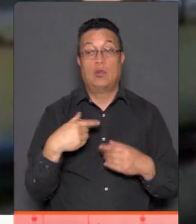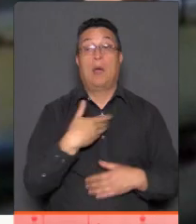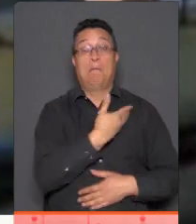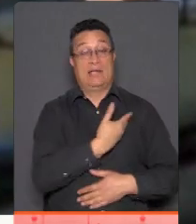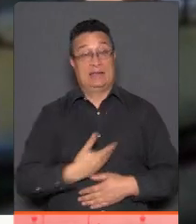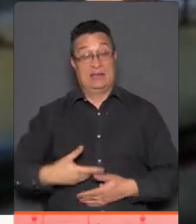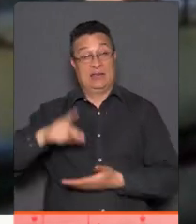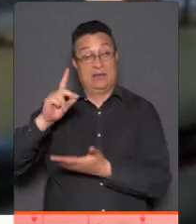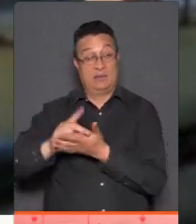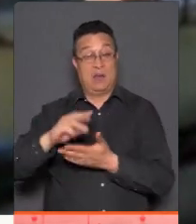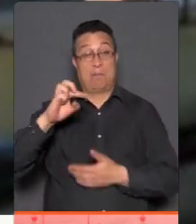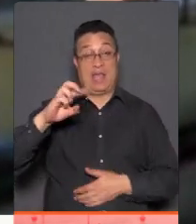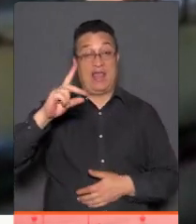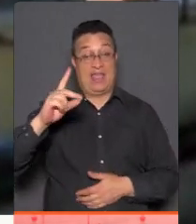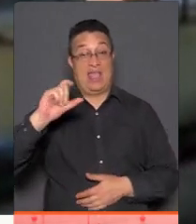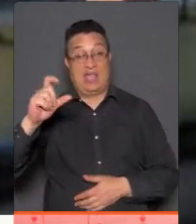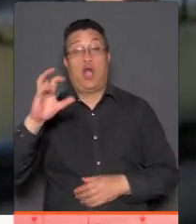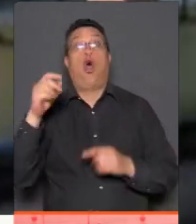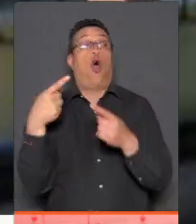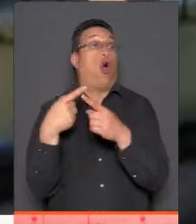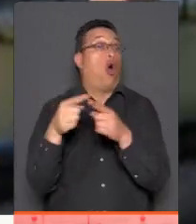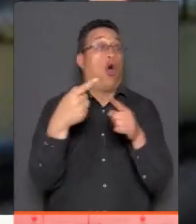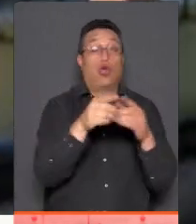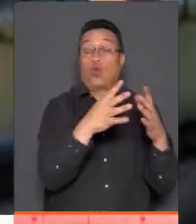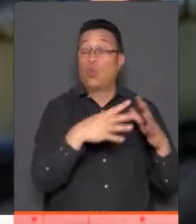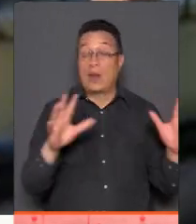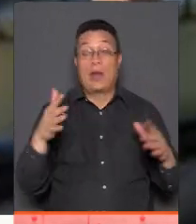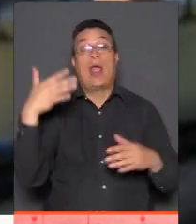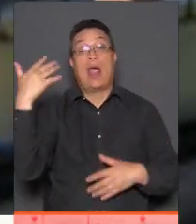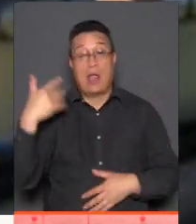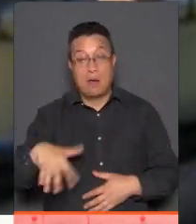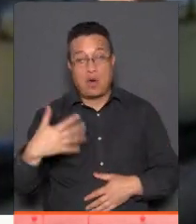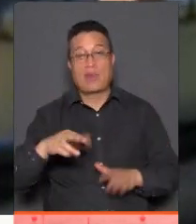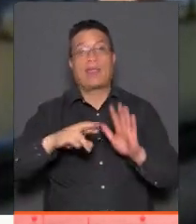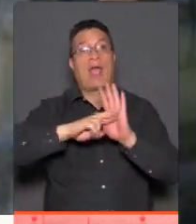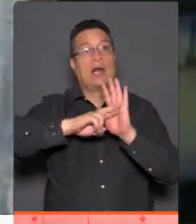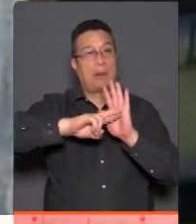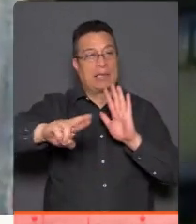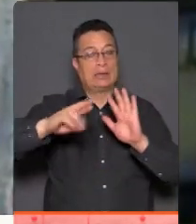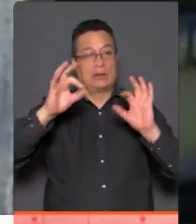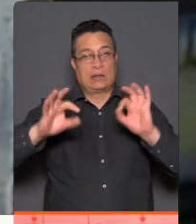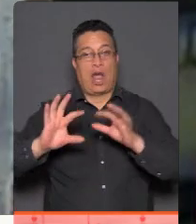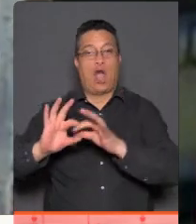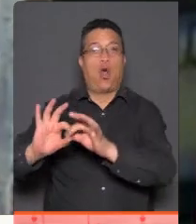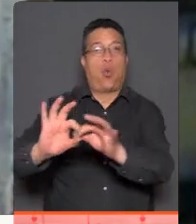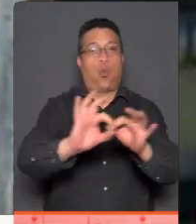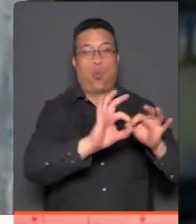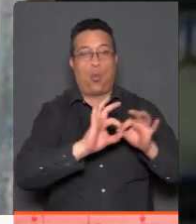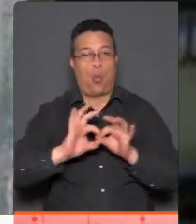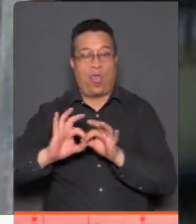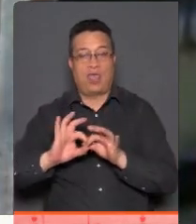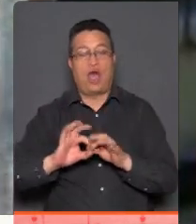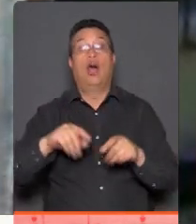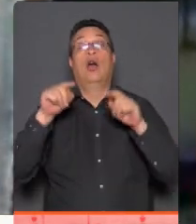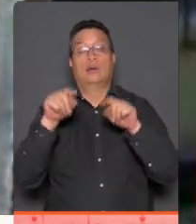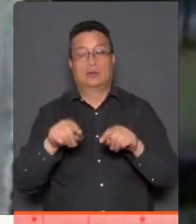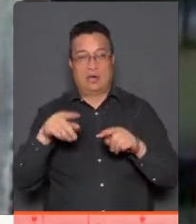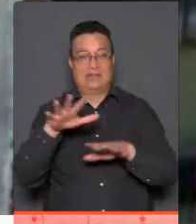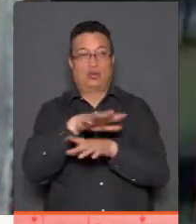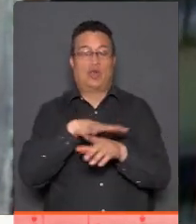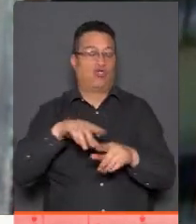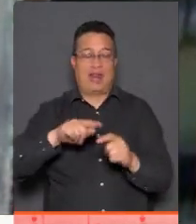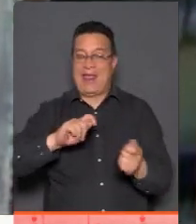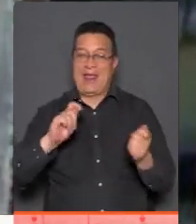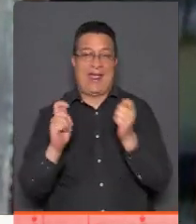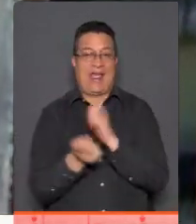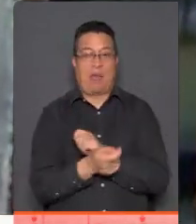un PDG o cualquier otro, es importante que represente y que unifique. El escenario ha cambiado, quizás